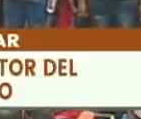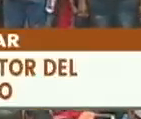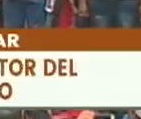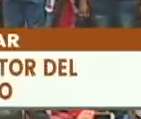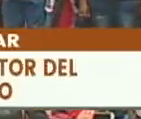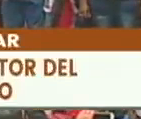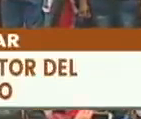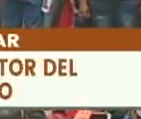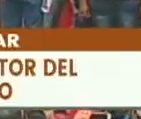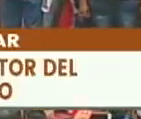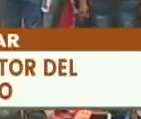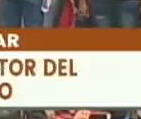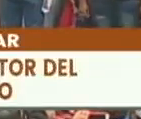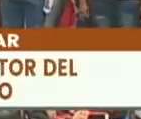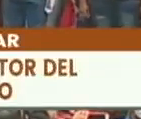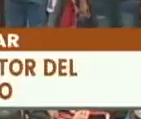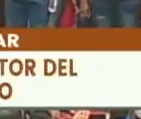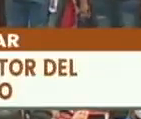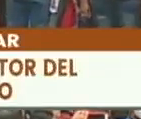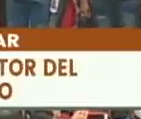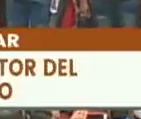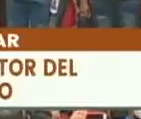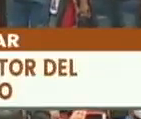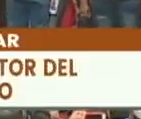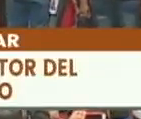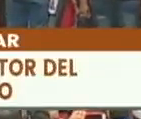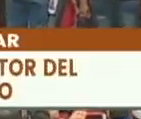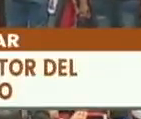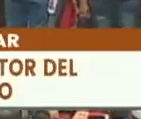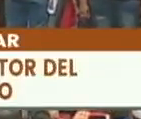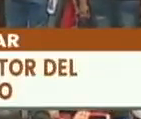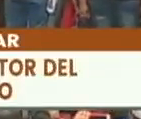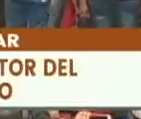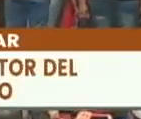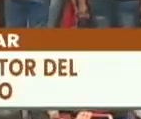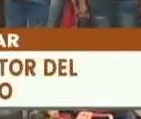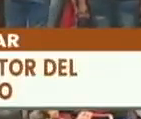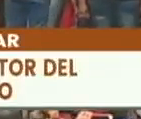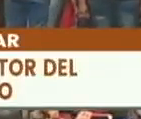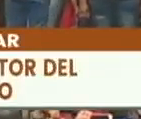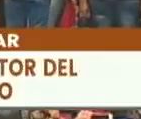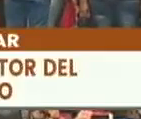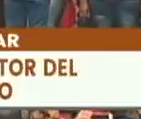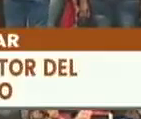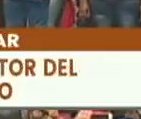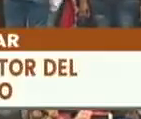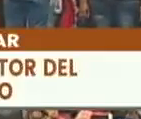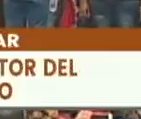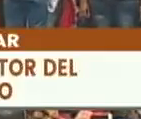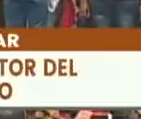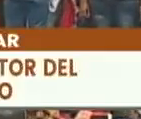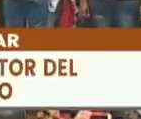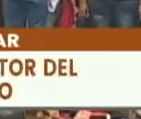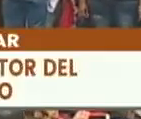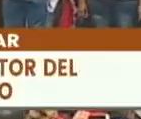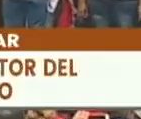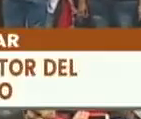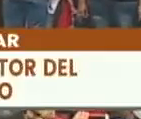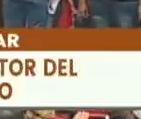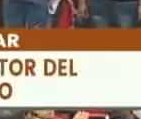mire, ayer no, el 15 de agosto, se cumplió un año más